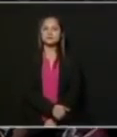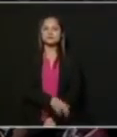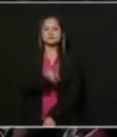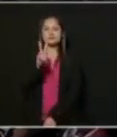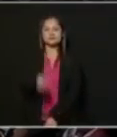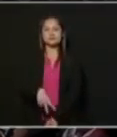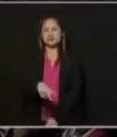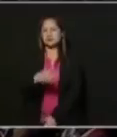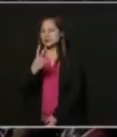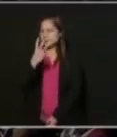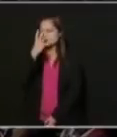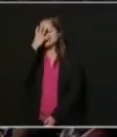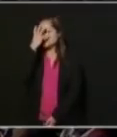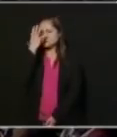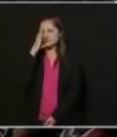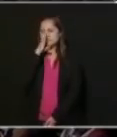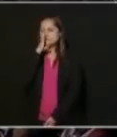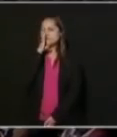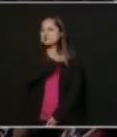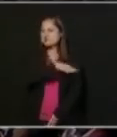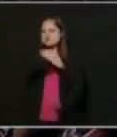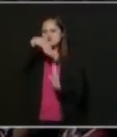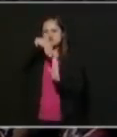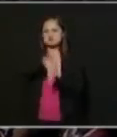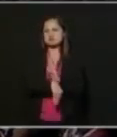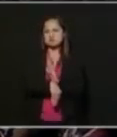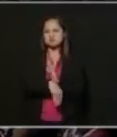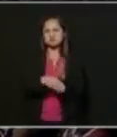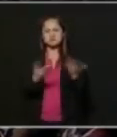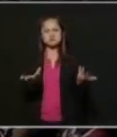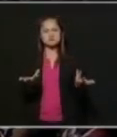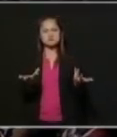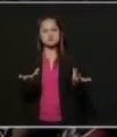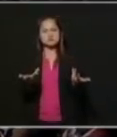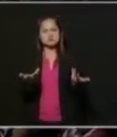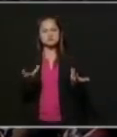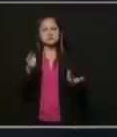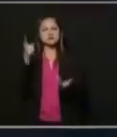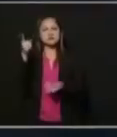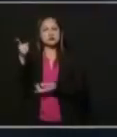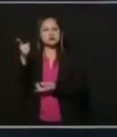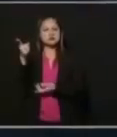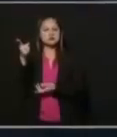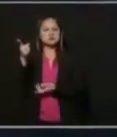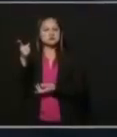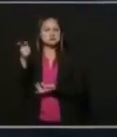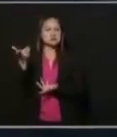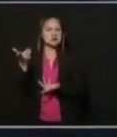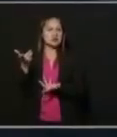degradación! Si el Poder Ejecutivo no es para eso,